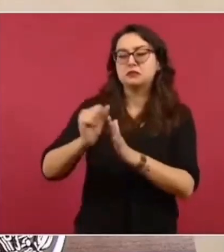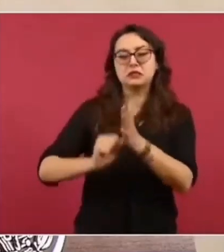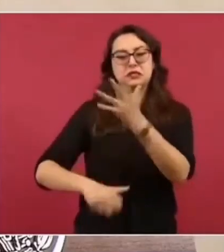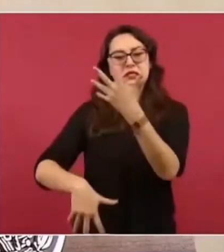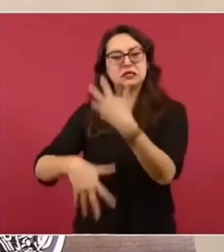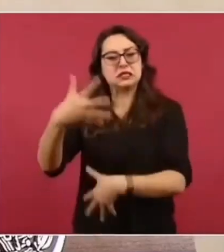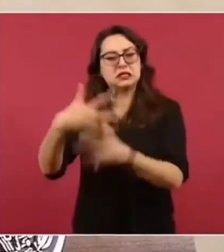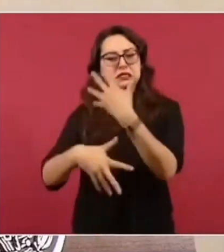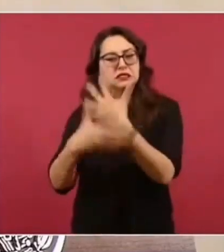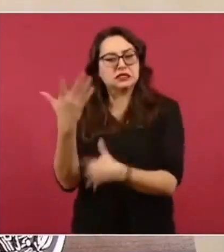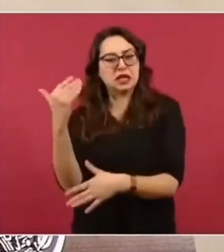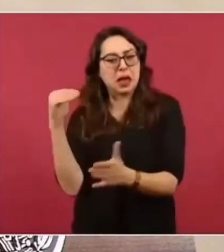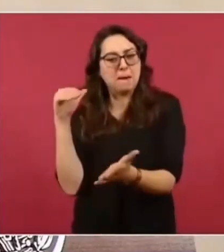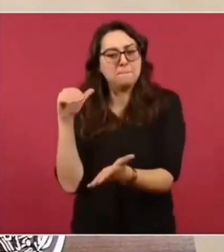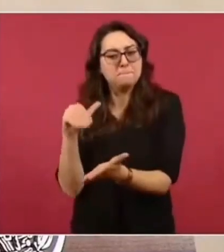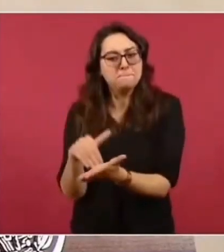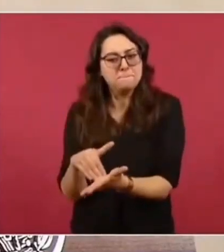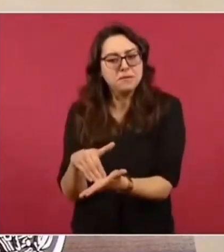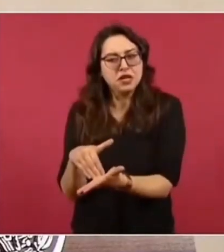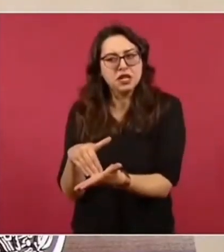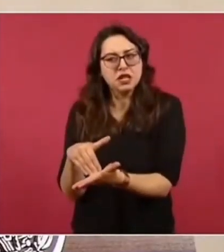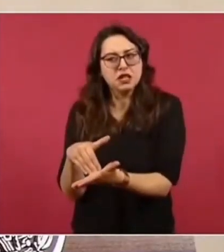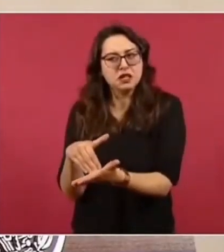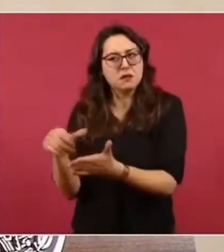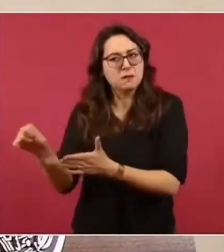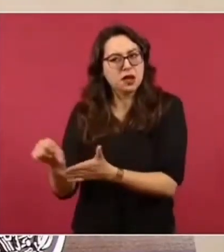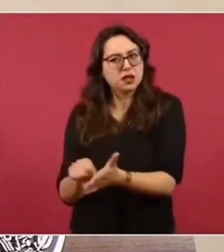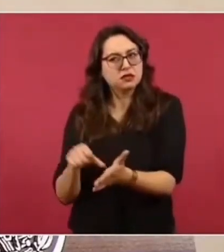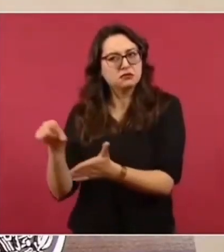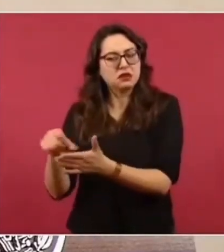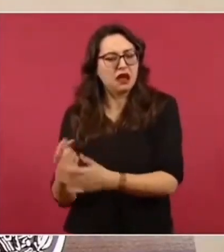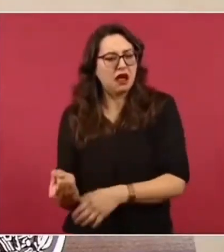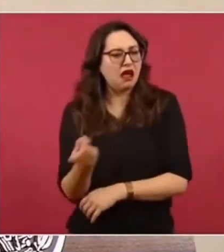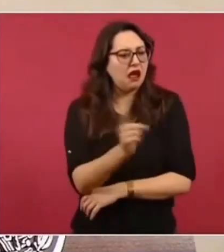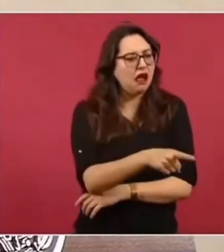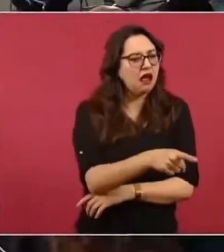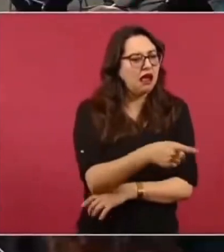¿Cómo se le puede llamar servidor público